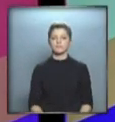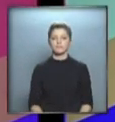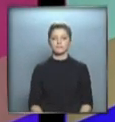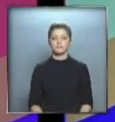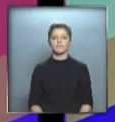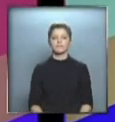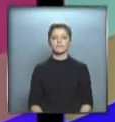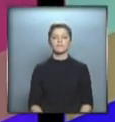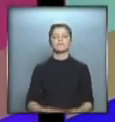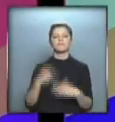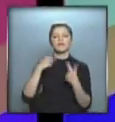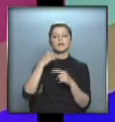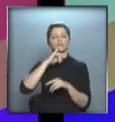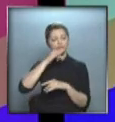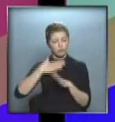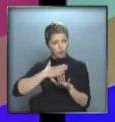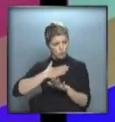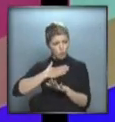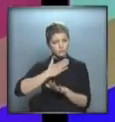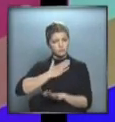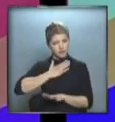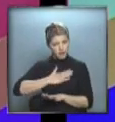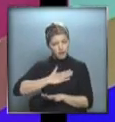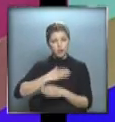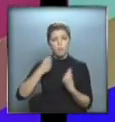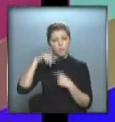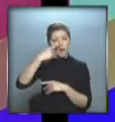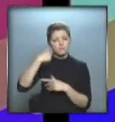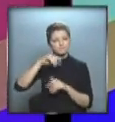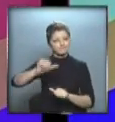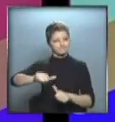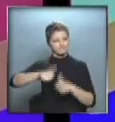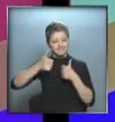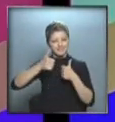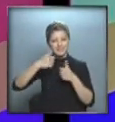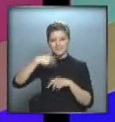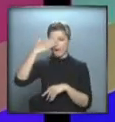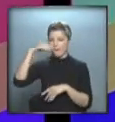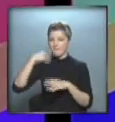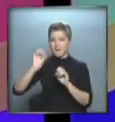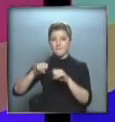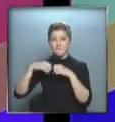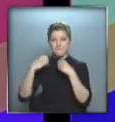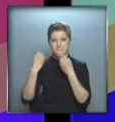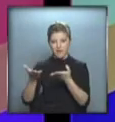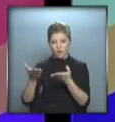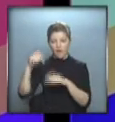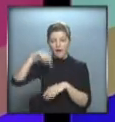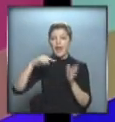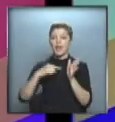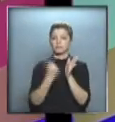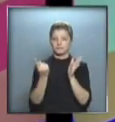Sí, pero insisto, nosotros estamos tranquilos, estamos ganando lo que nosotros sentimos que nos va a consolidar en la responsabilidad que tenemos en la Ciudad de Buenos